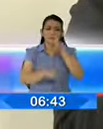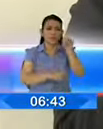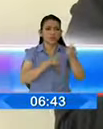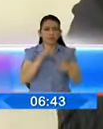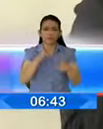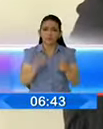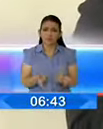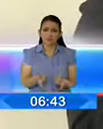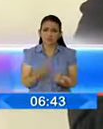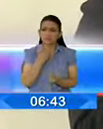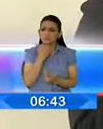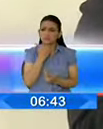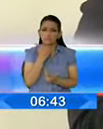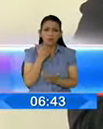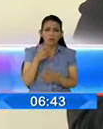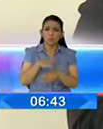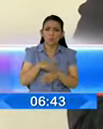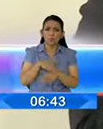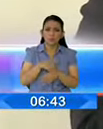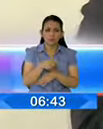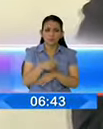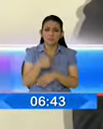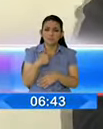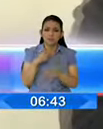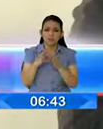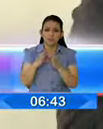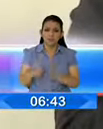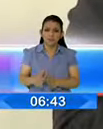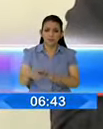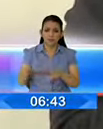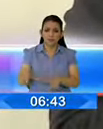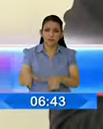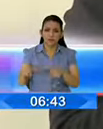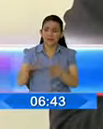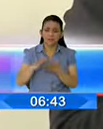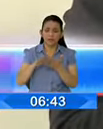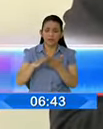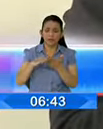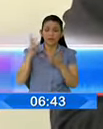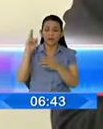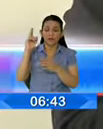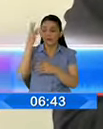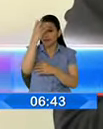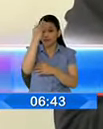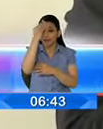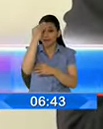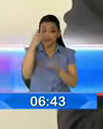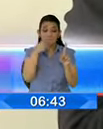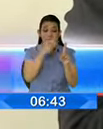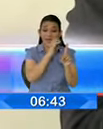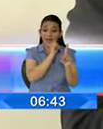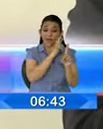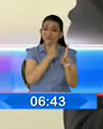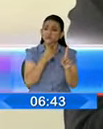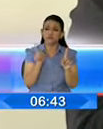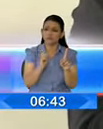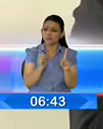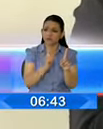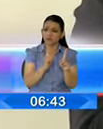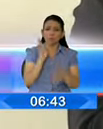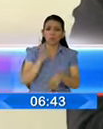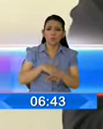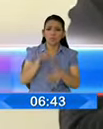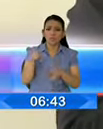existía alguna culpabilidad por parte de mi compañero, el ingeniero Jorge Glas, Pareja y Anuseli dice que no puede